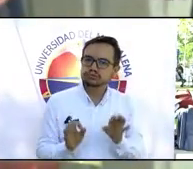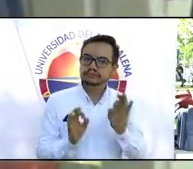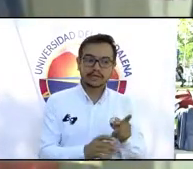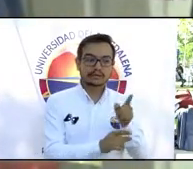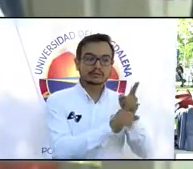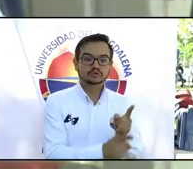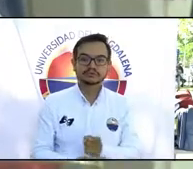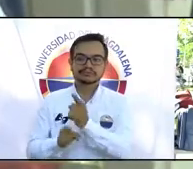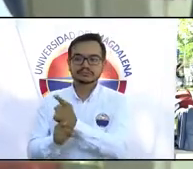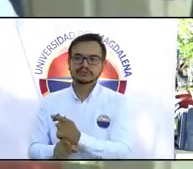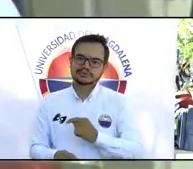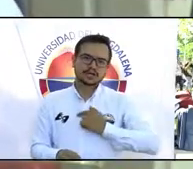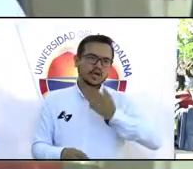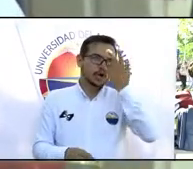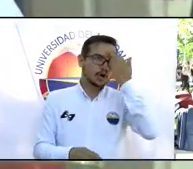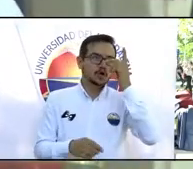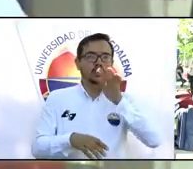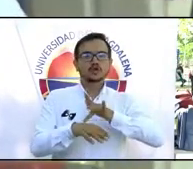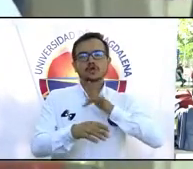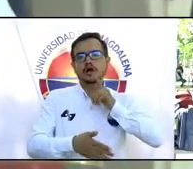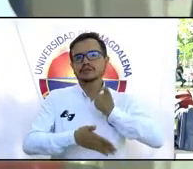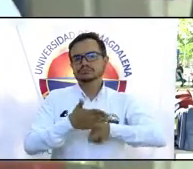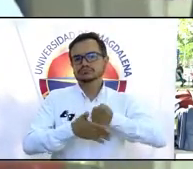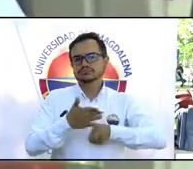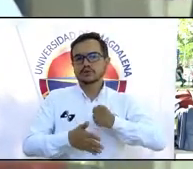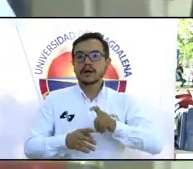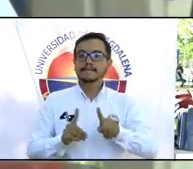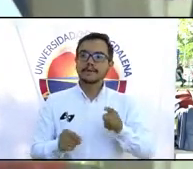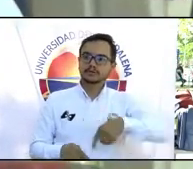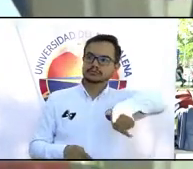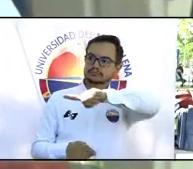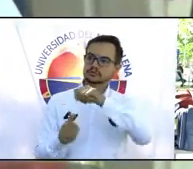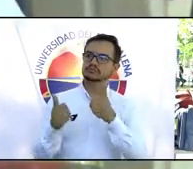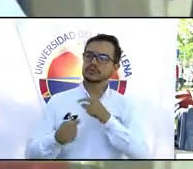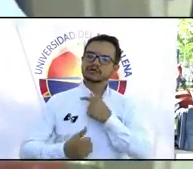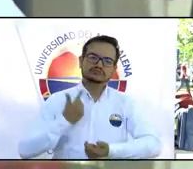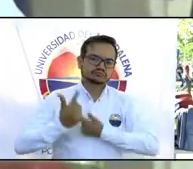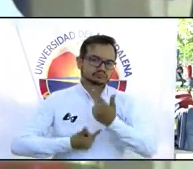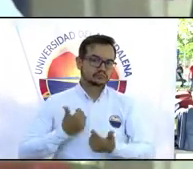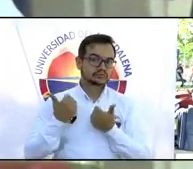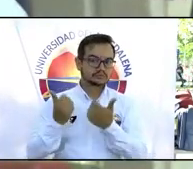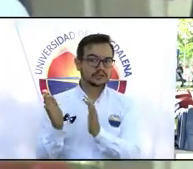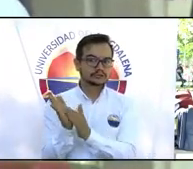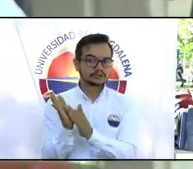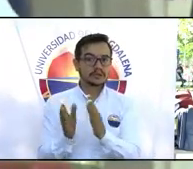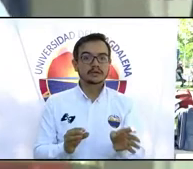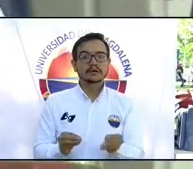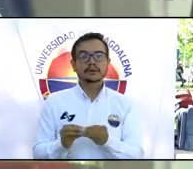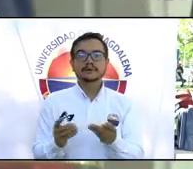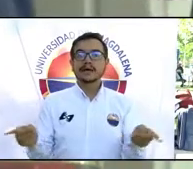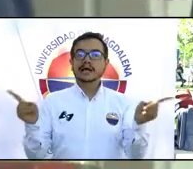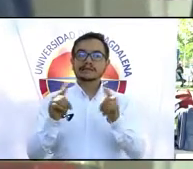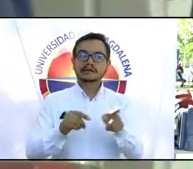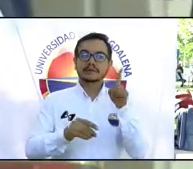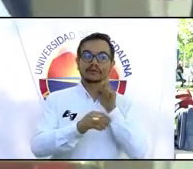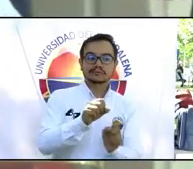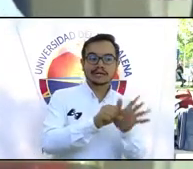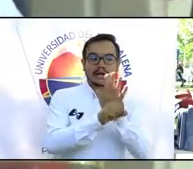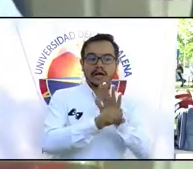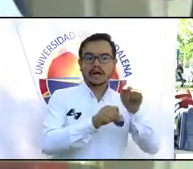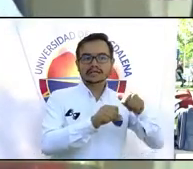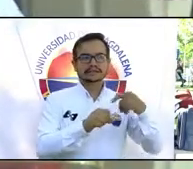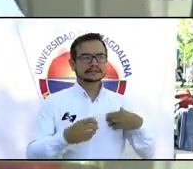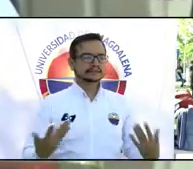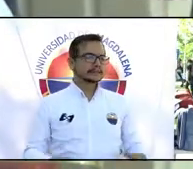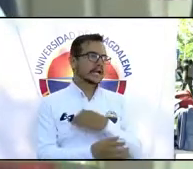que seguir mejorando, pero seguramente mucho harán bien ustedes con el esfuerzo que hacen. Y en pandemia, a pesar de que era imposible o se creía que era